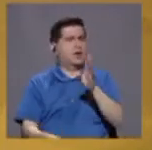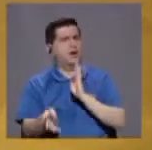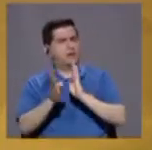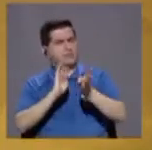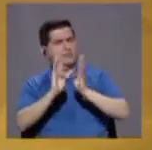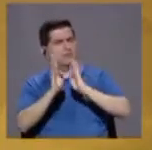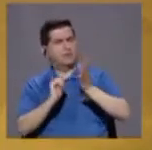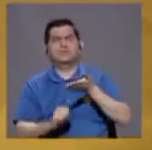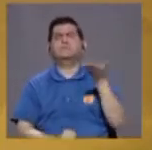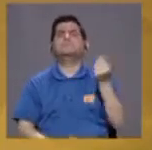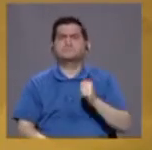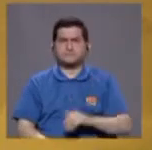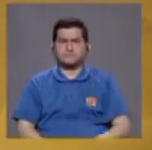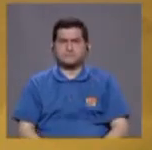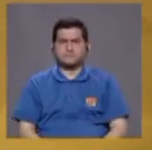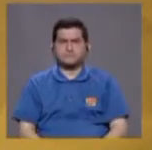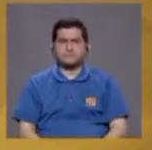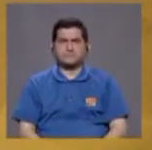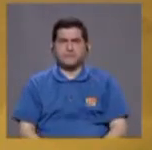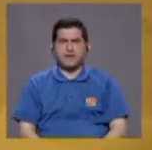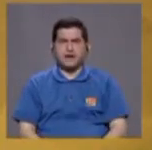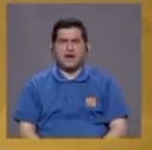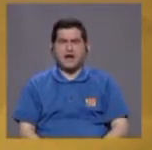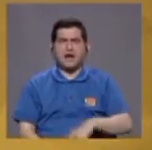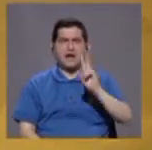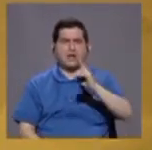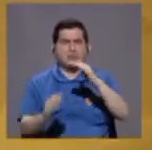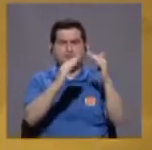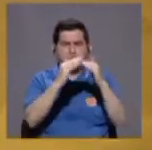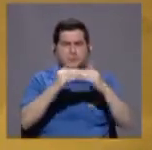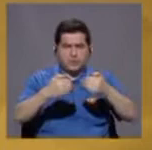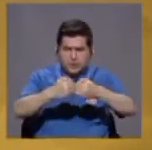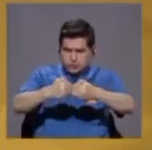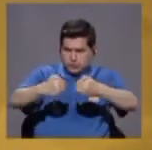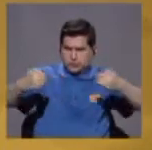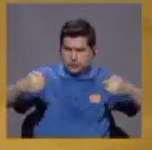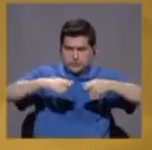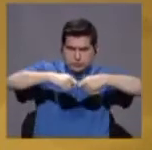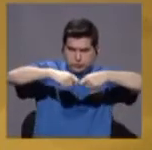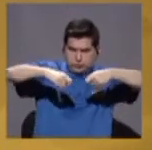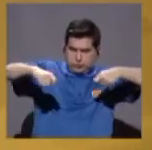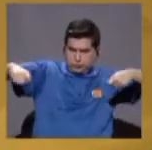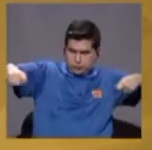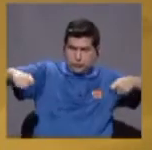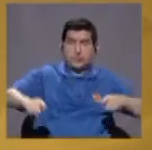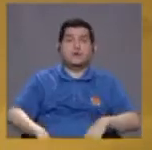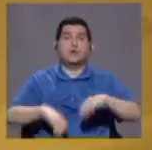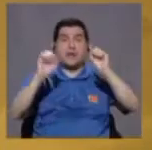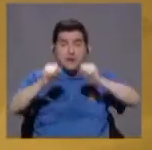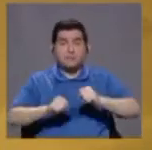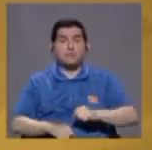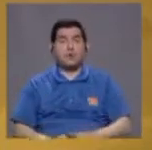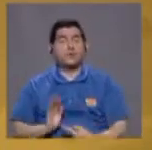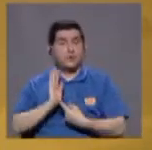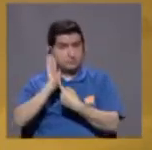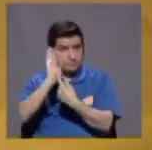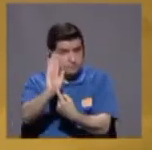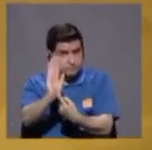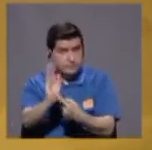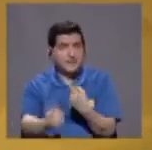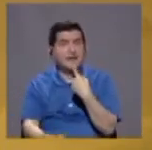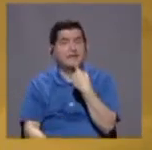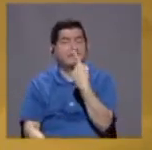hablando de la distancia entre dos poblaciones, y entonces para referirla habló